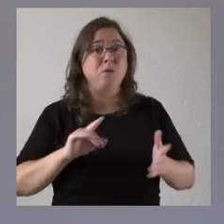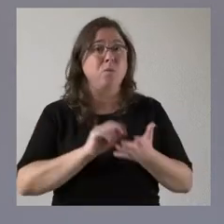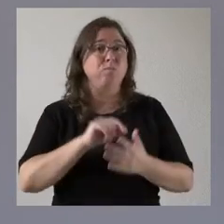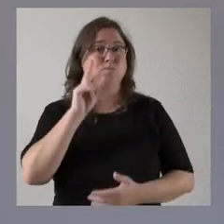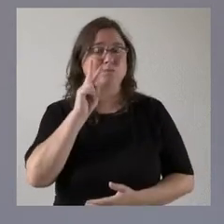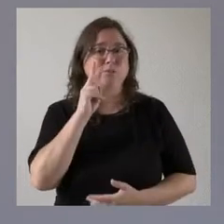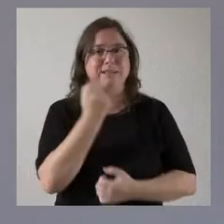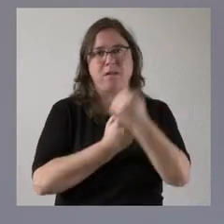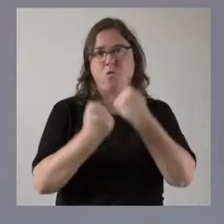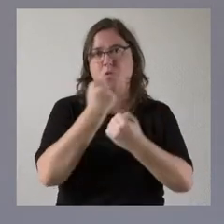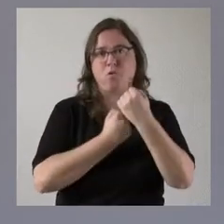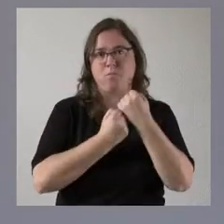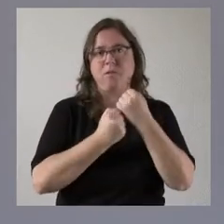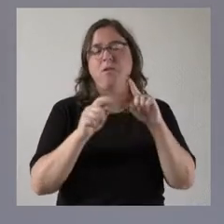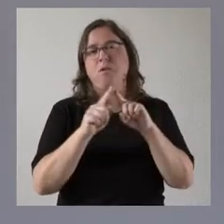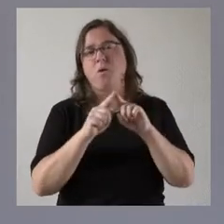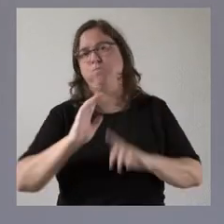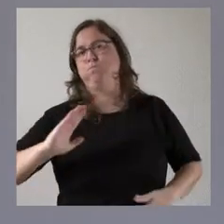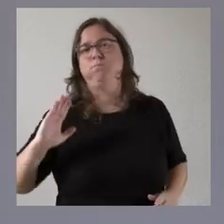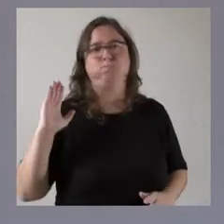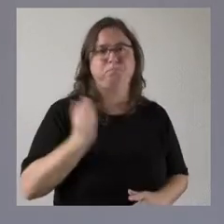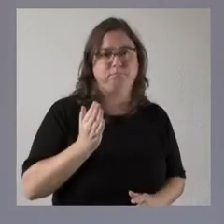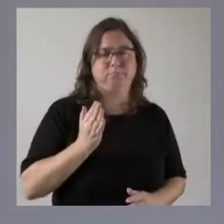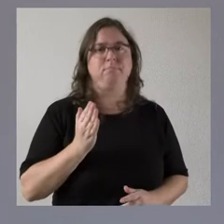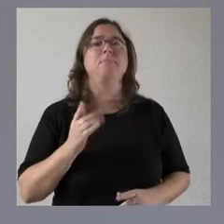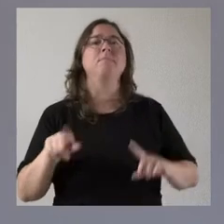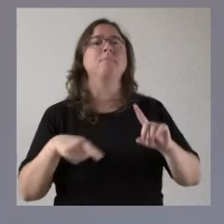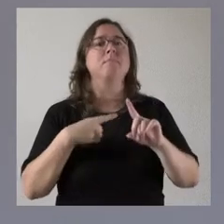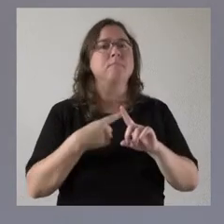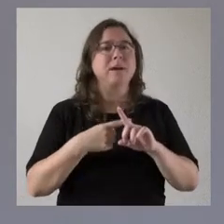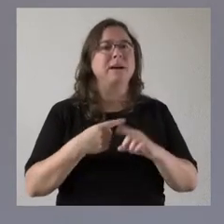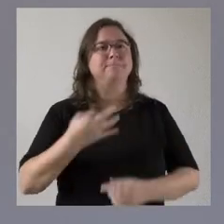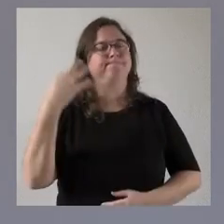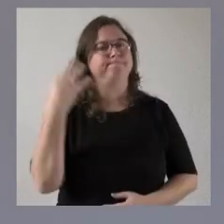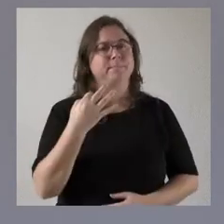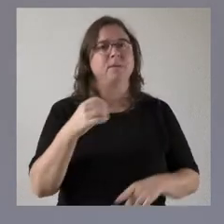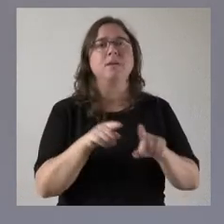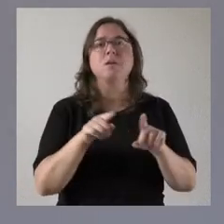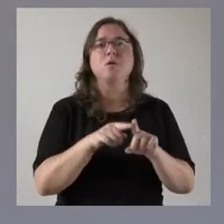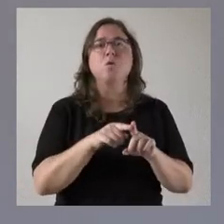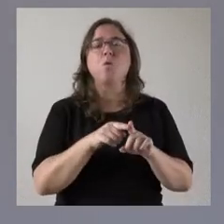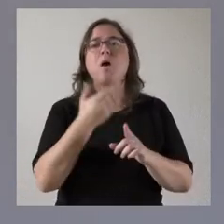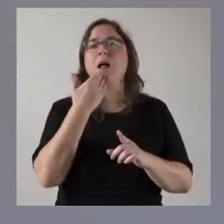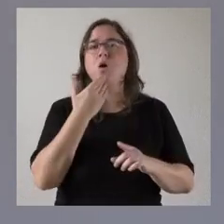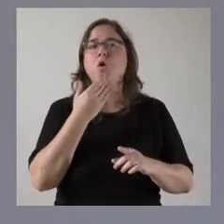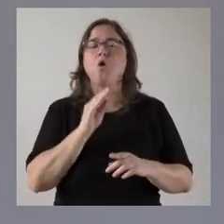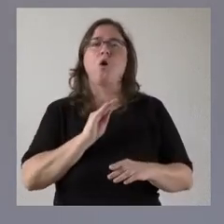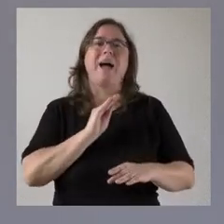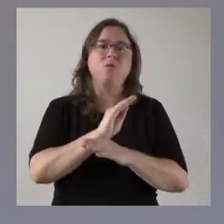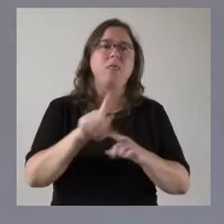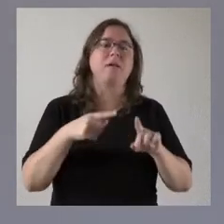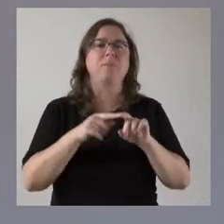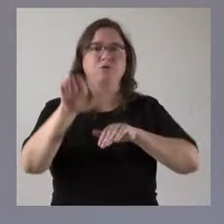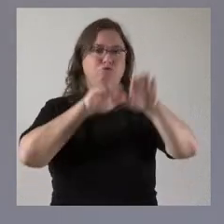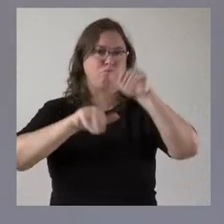económicas pues son de deterioro de la actividad y por tanto nos obliga a reforzar ese tipo de ayudas y de convocatorias y